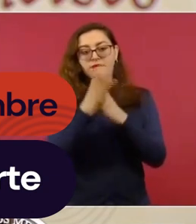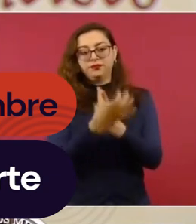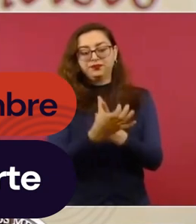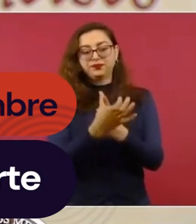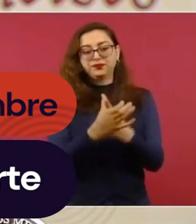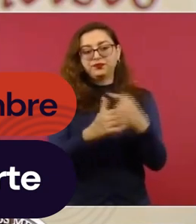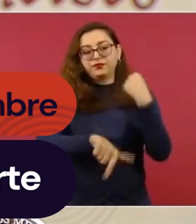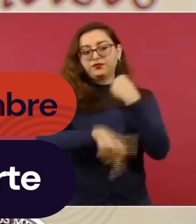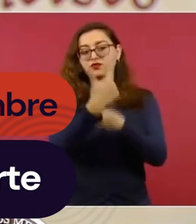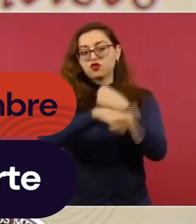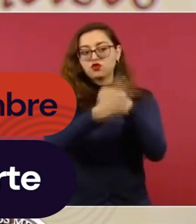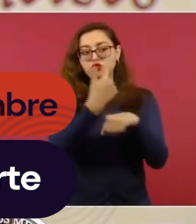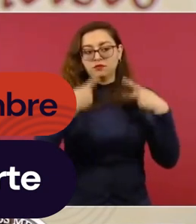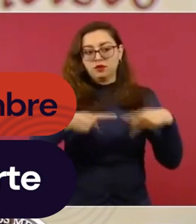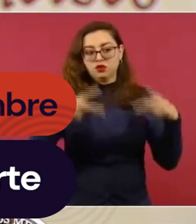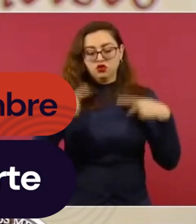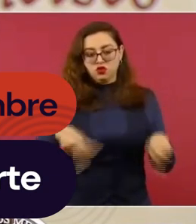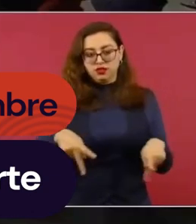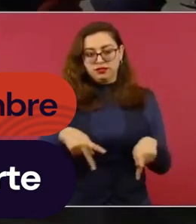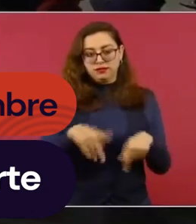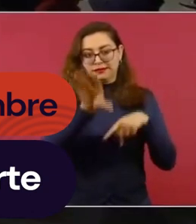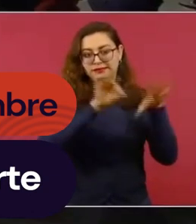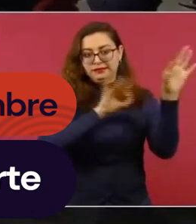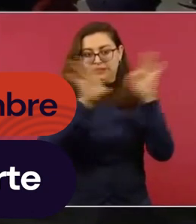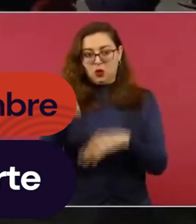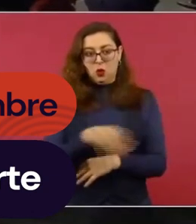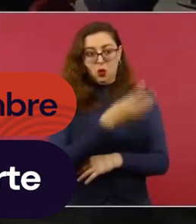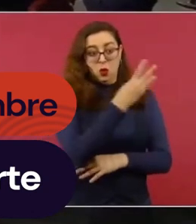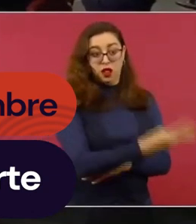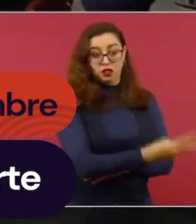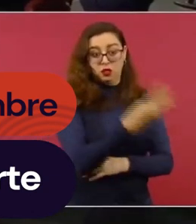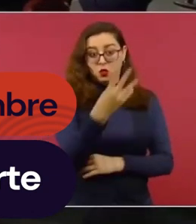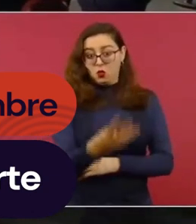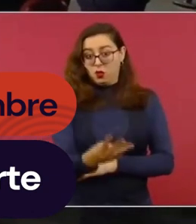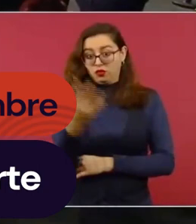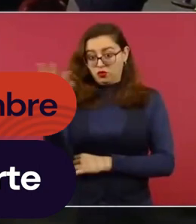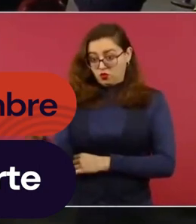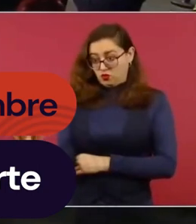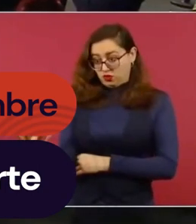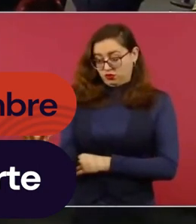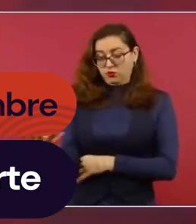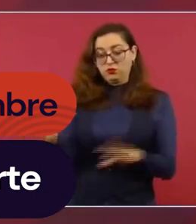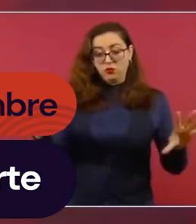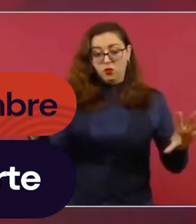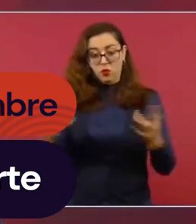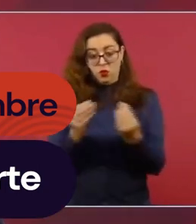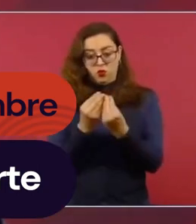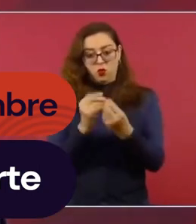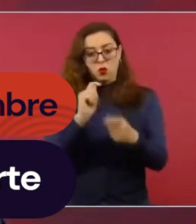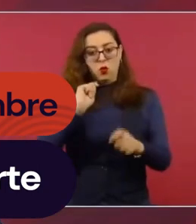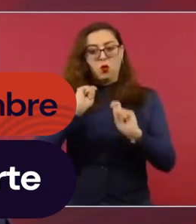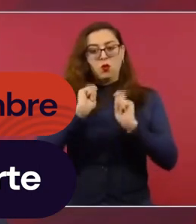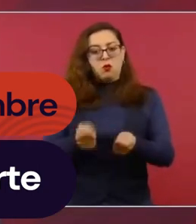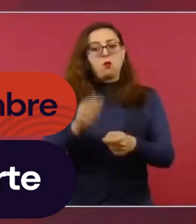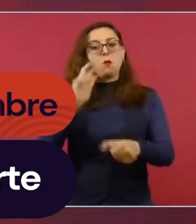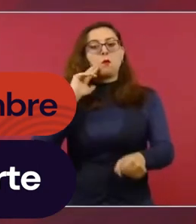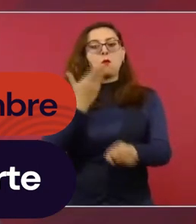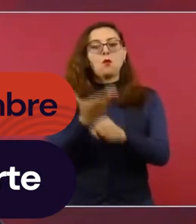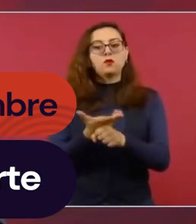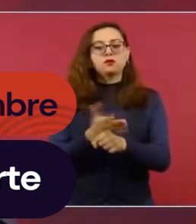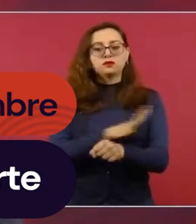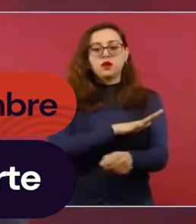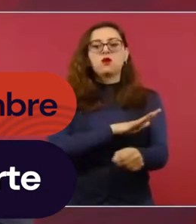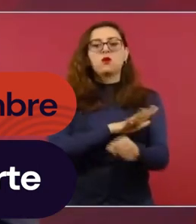12, que tiene como responsabilidad qué cosa. Pues acelerar el paso significa